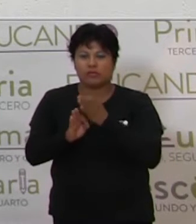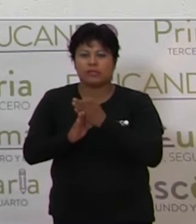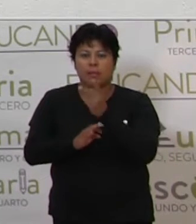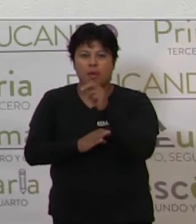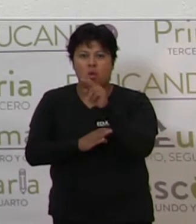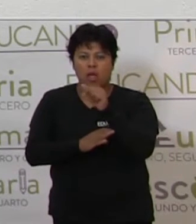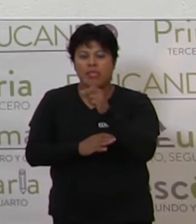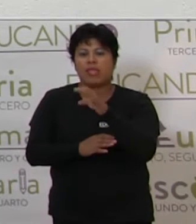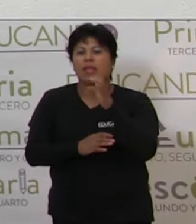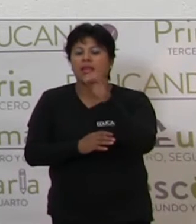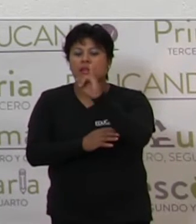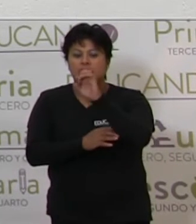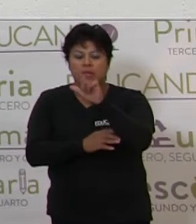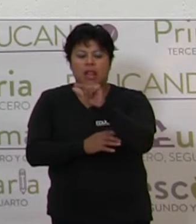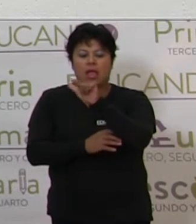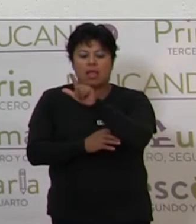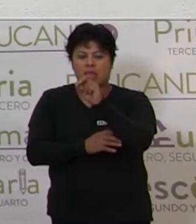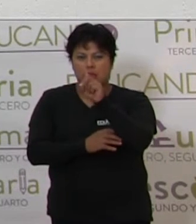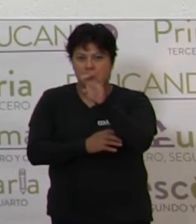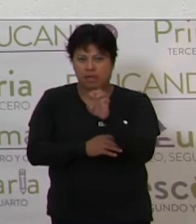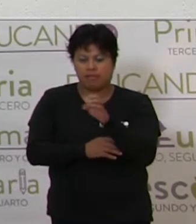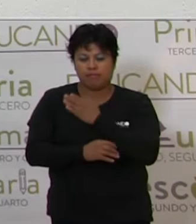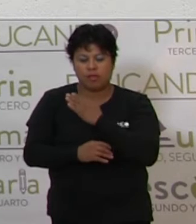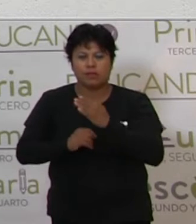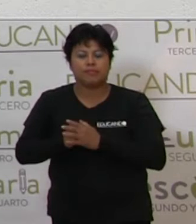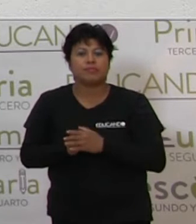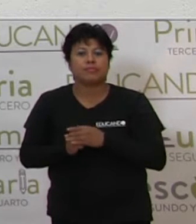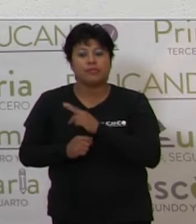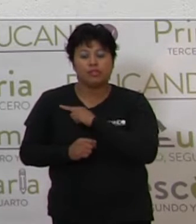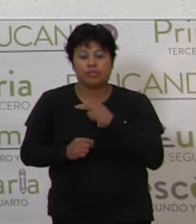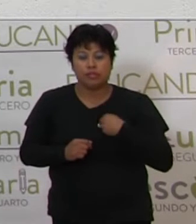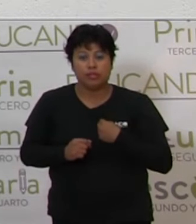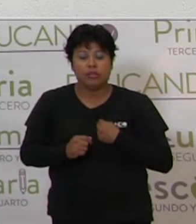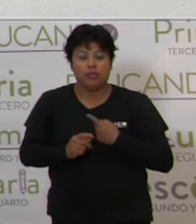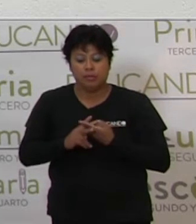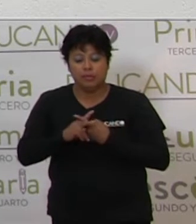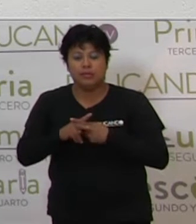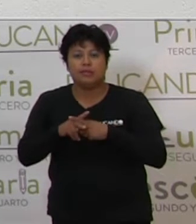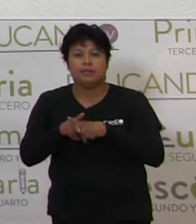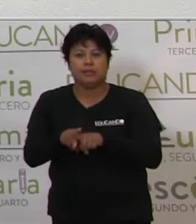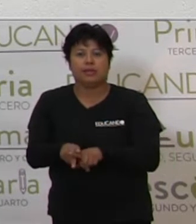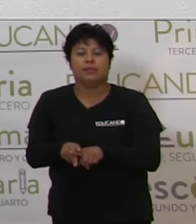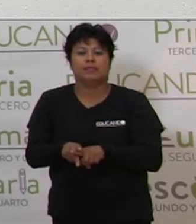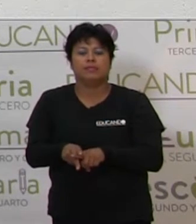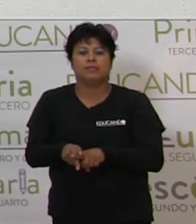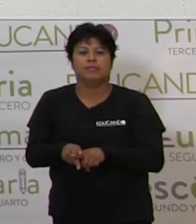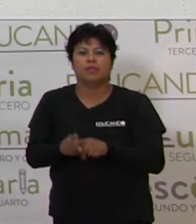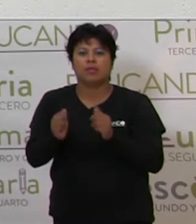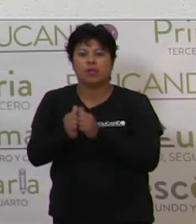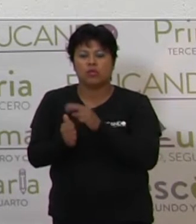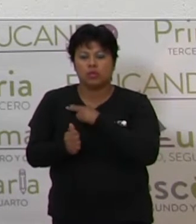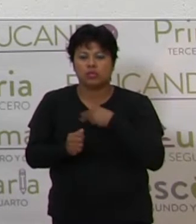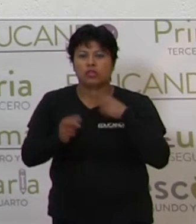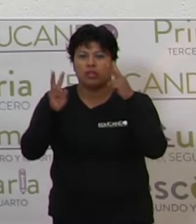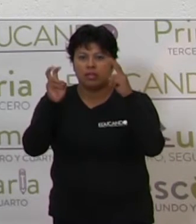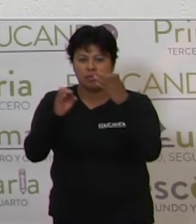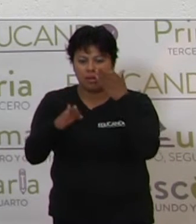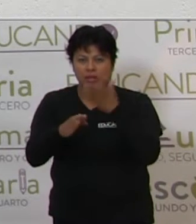de Isabel Allende. Y bueno, pues vamos a iniciar con nuestro tema de